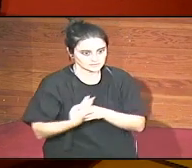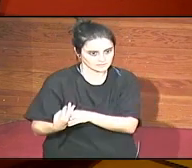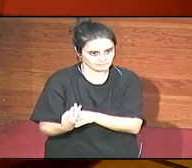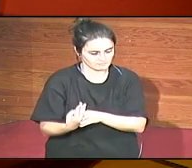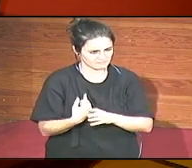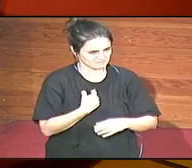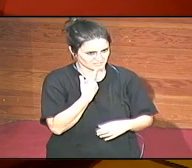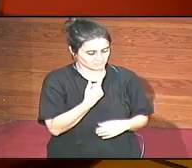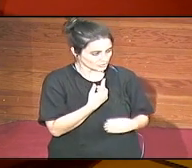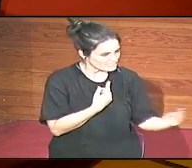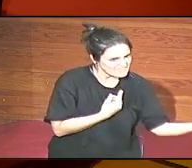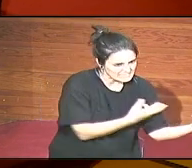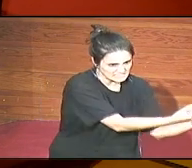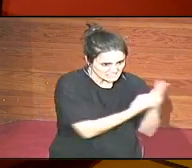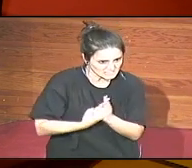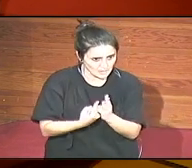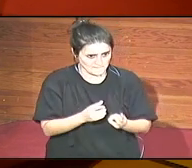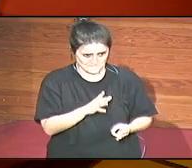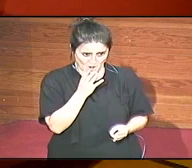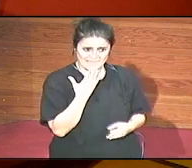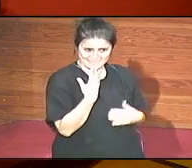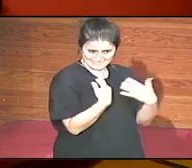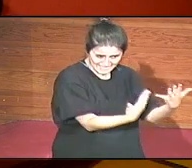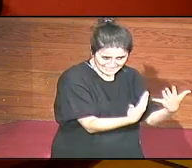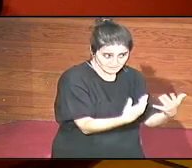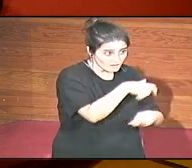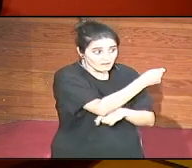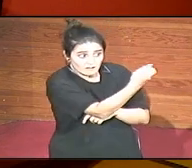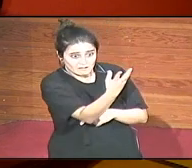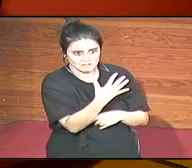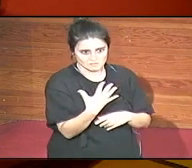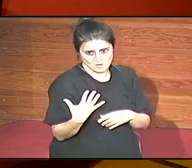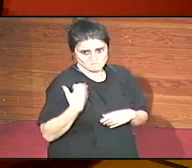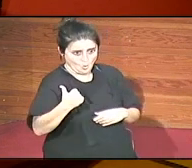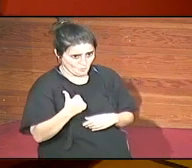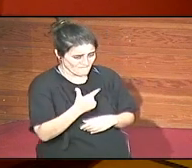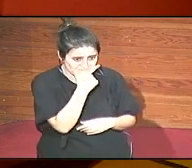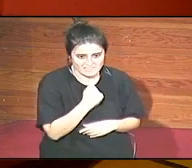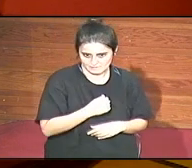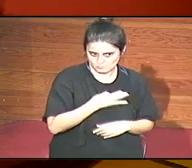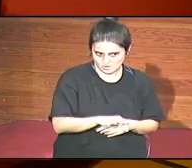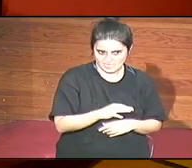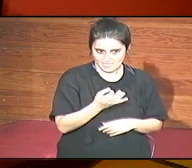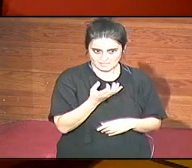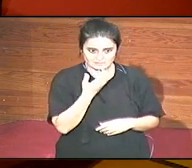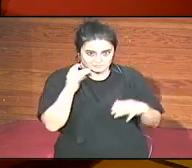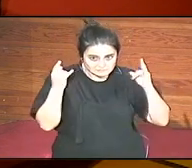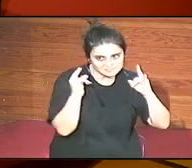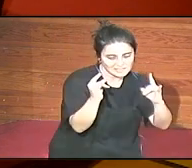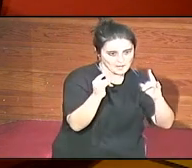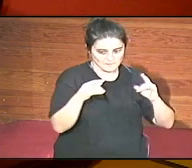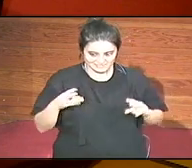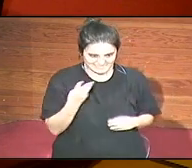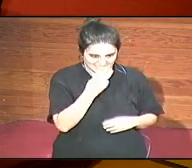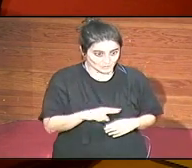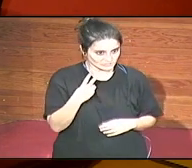para porque cogiste atrás chavales de 10 años es la posibilidad de que te pillen cuando estás subiendo por la selva si llevas a tres niños de la mano